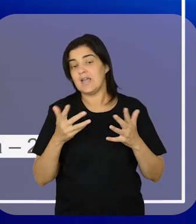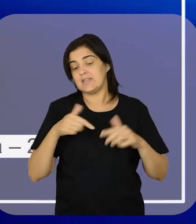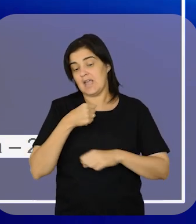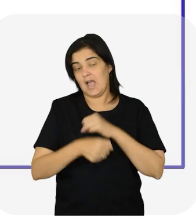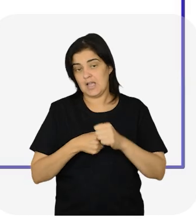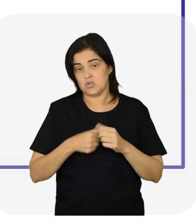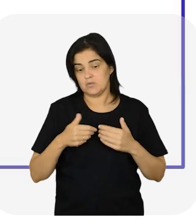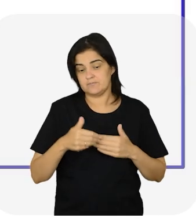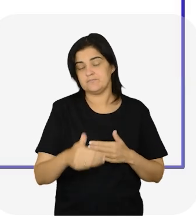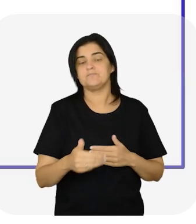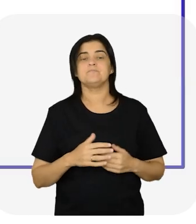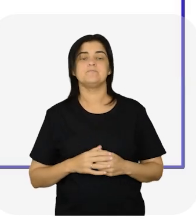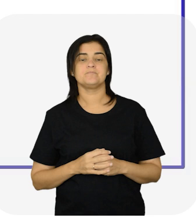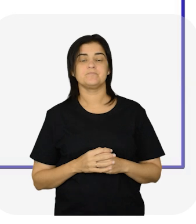año.